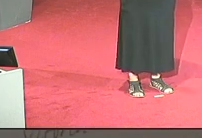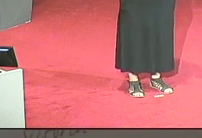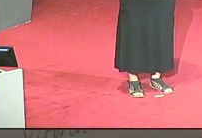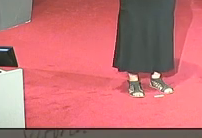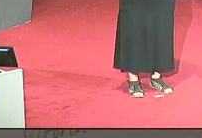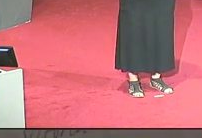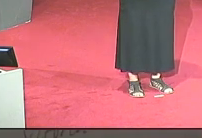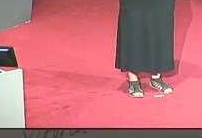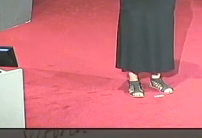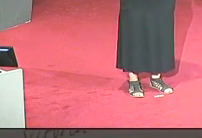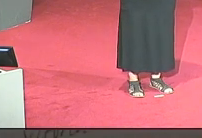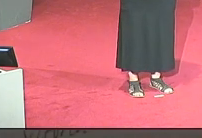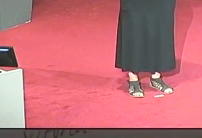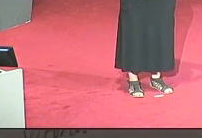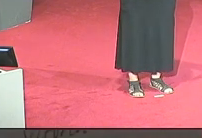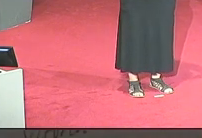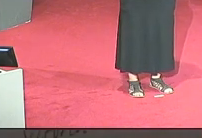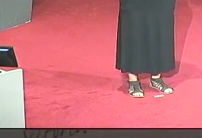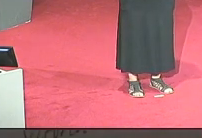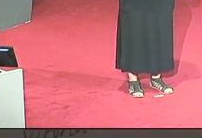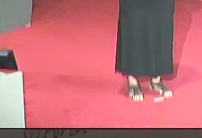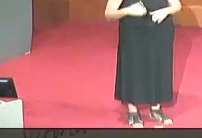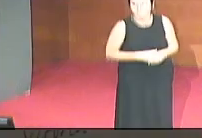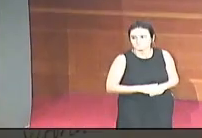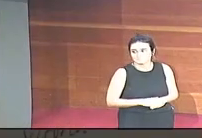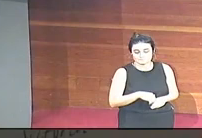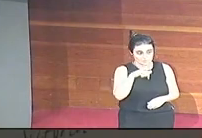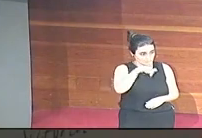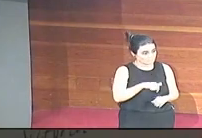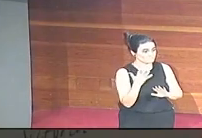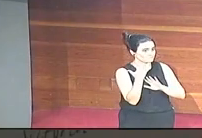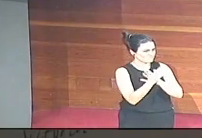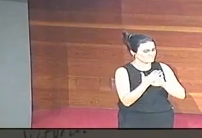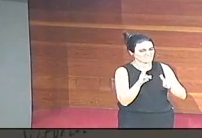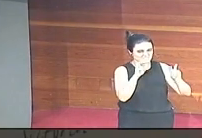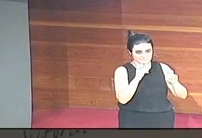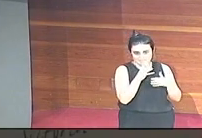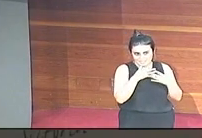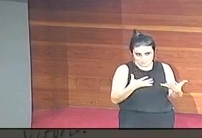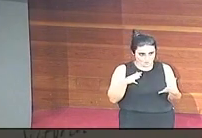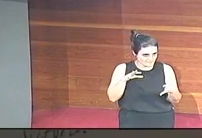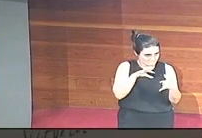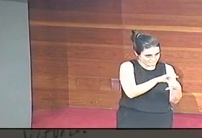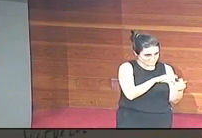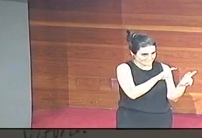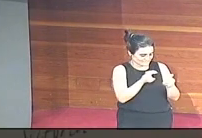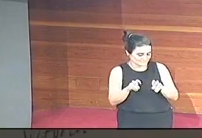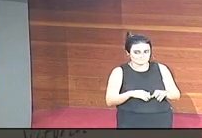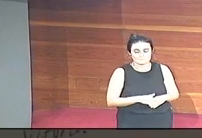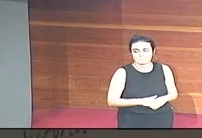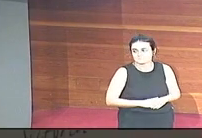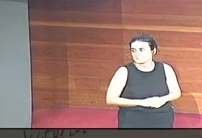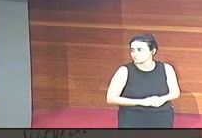y orden aliens hostigar en visión hurrengo cuneta arco estás en el x los tacos invite alderdi y ahora tocó de youtube